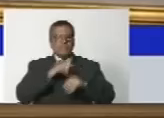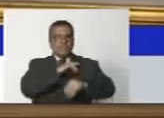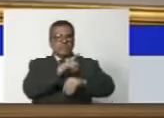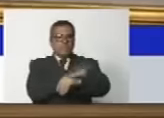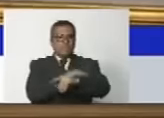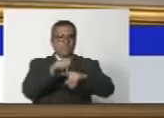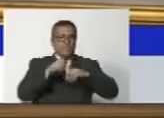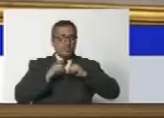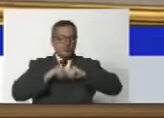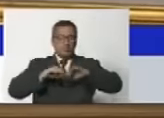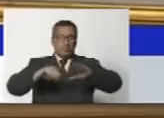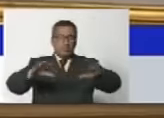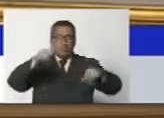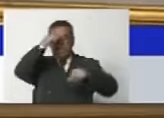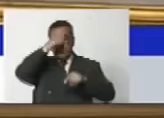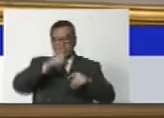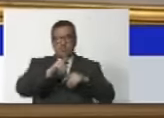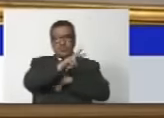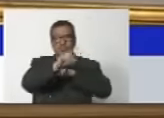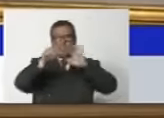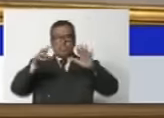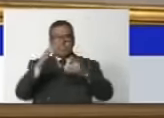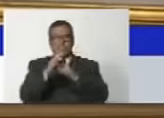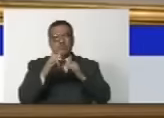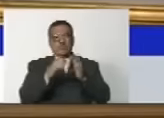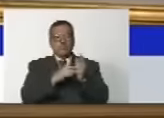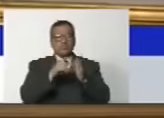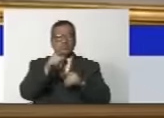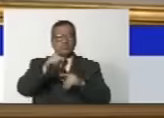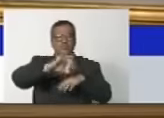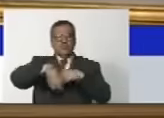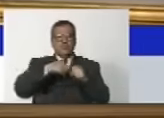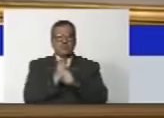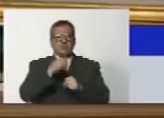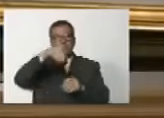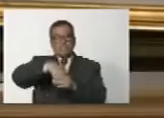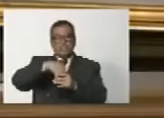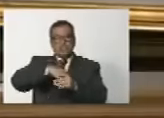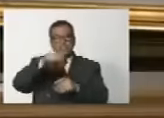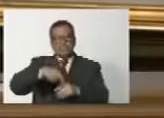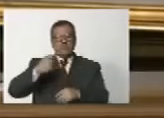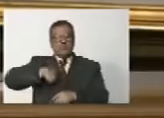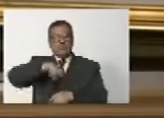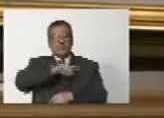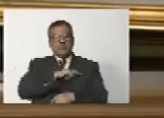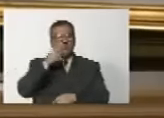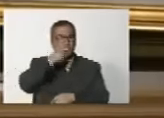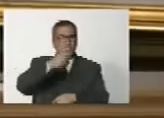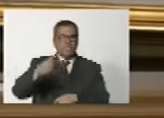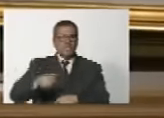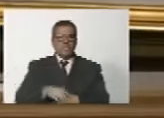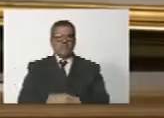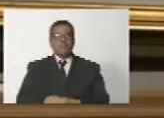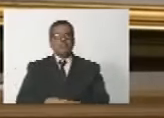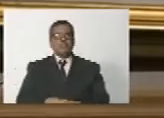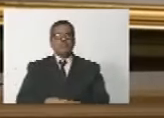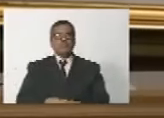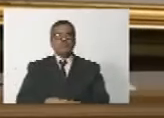popular, se despliegue el domingo 21 de abril en esta gran jornada electoral de nuestro pueblo.